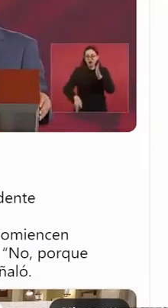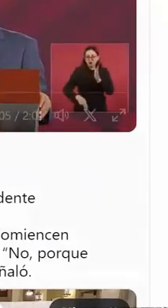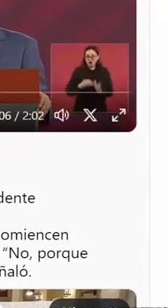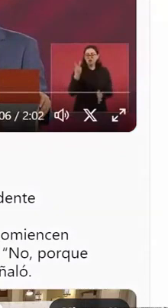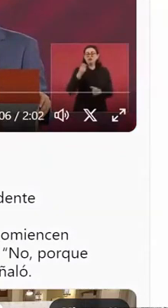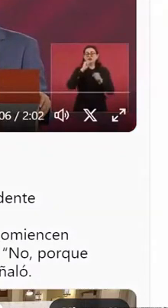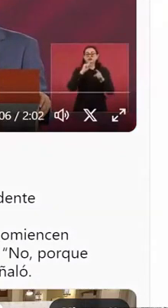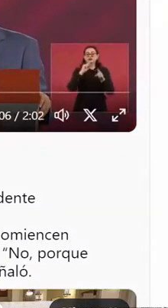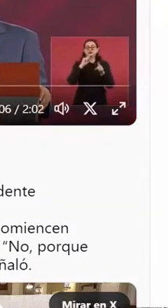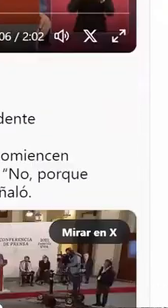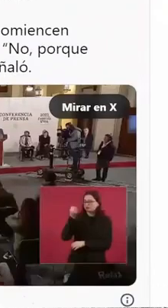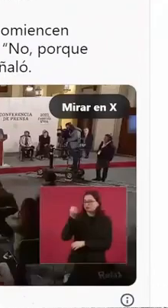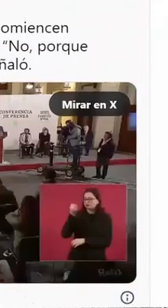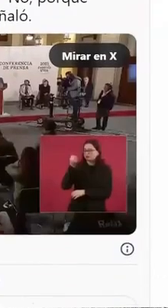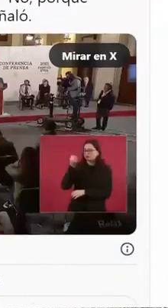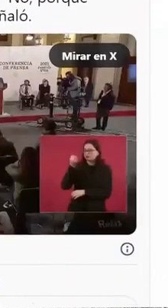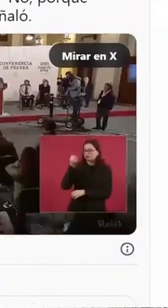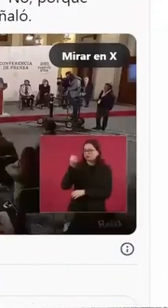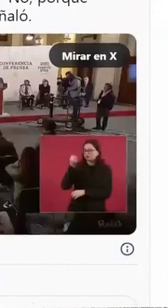de abajo